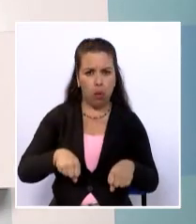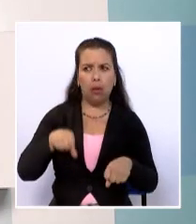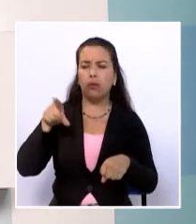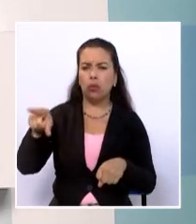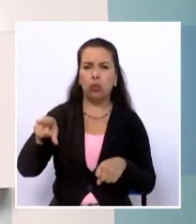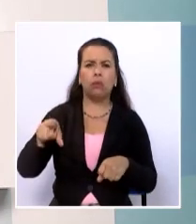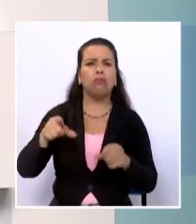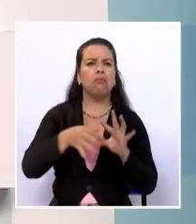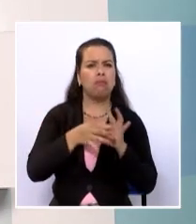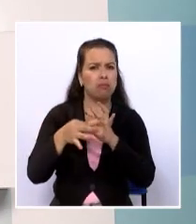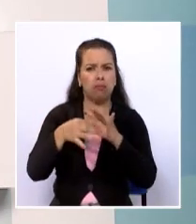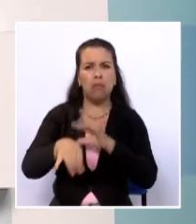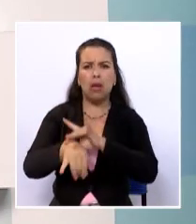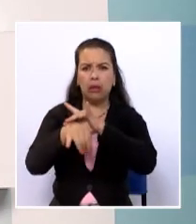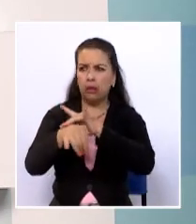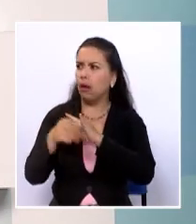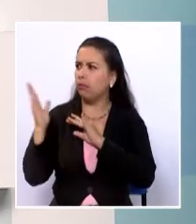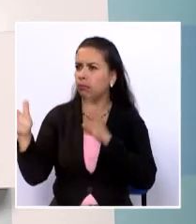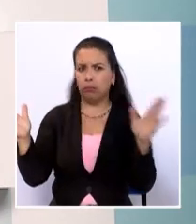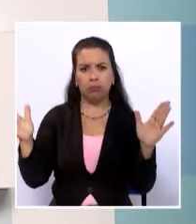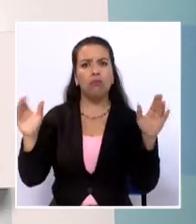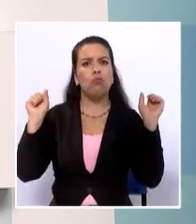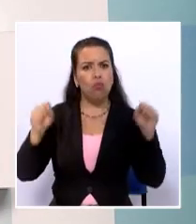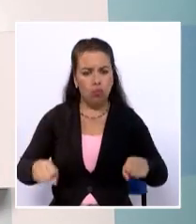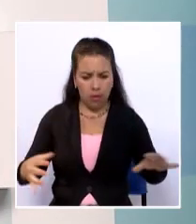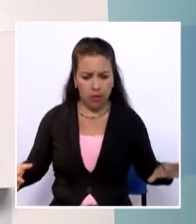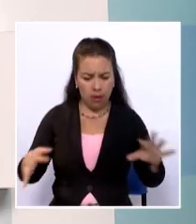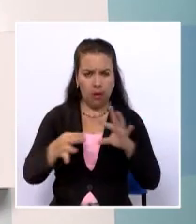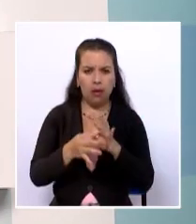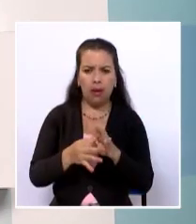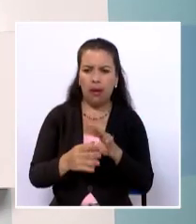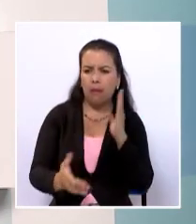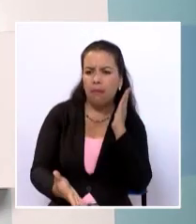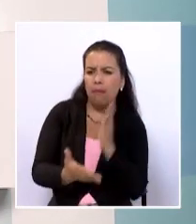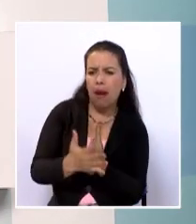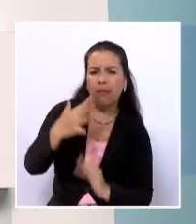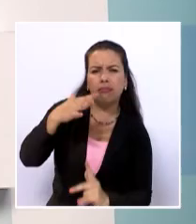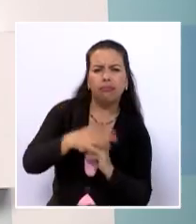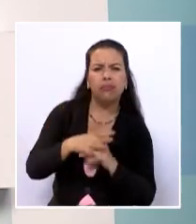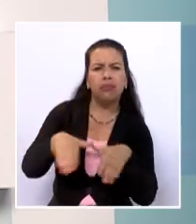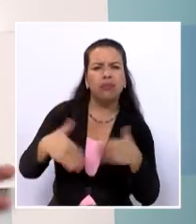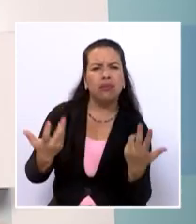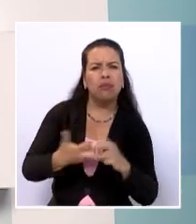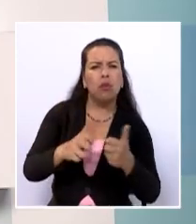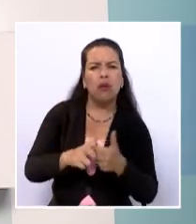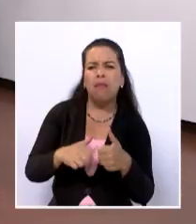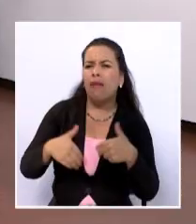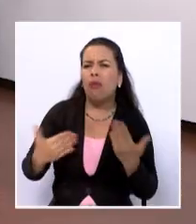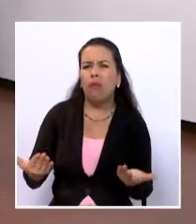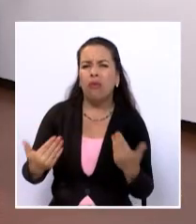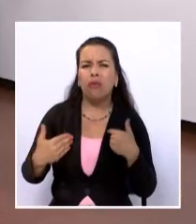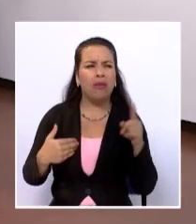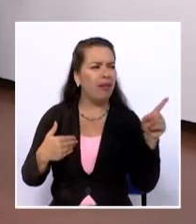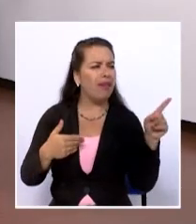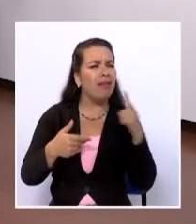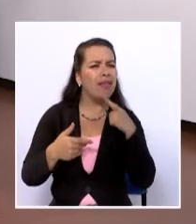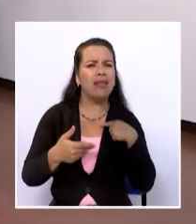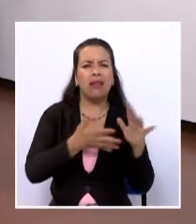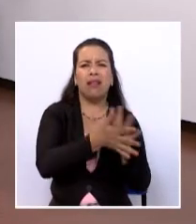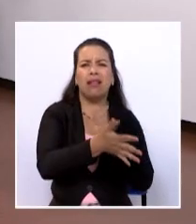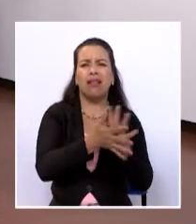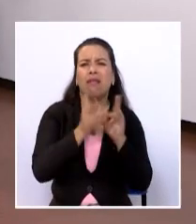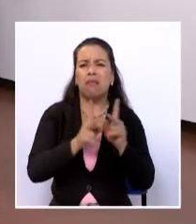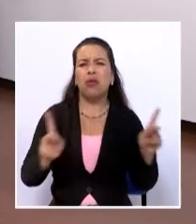medicinas que definitivamente necesitamos buscar la causa el origen del problema no limitarnos como dice raúl a que las